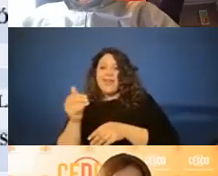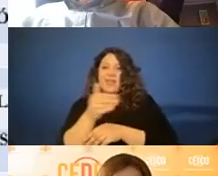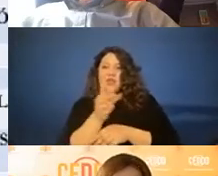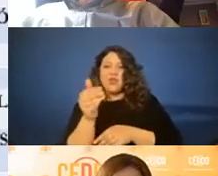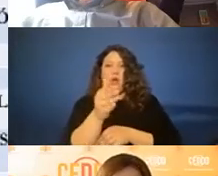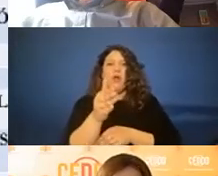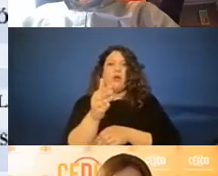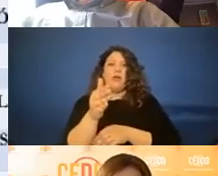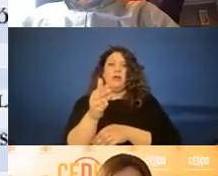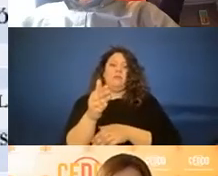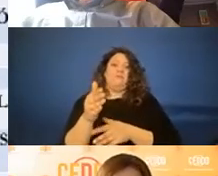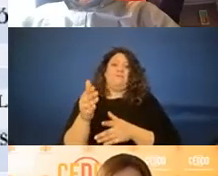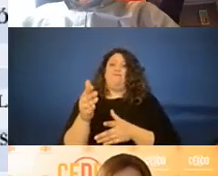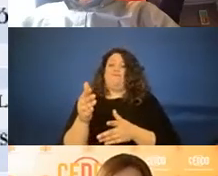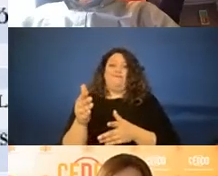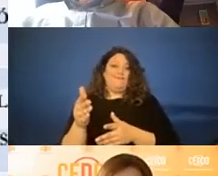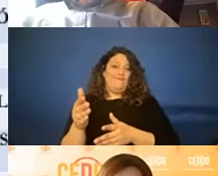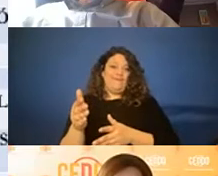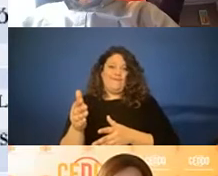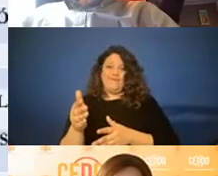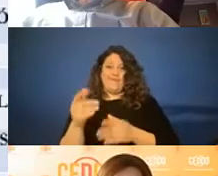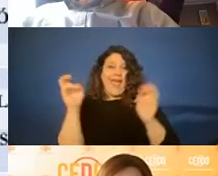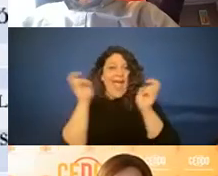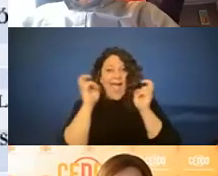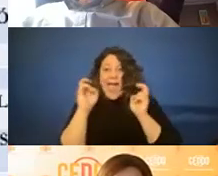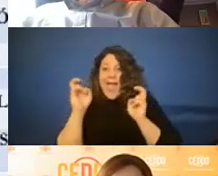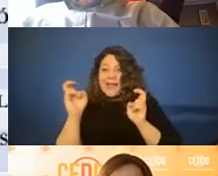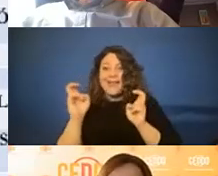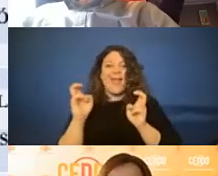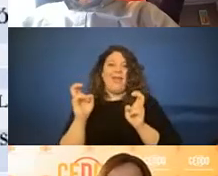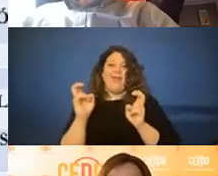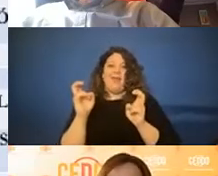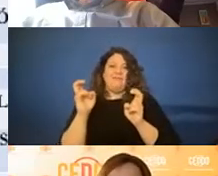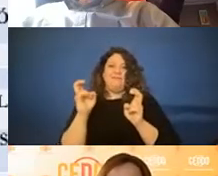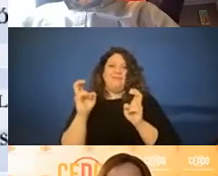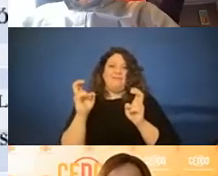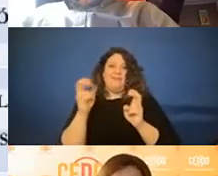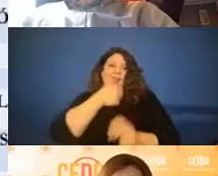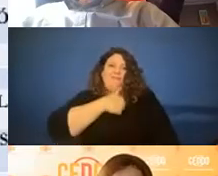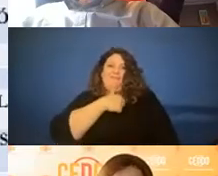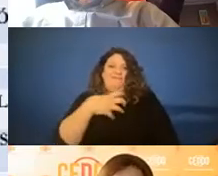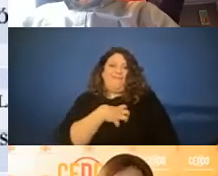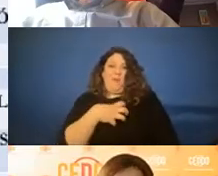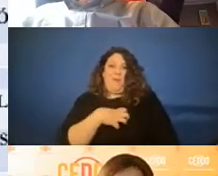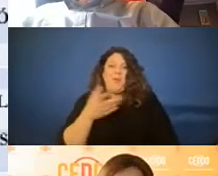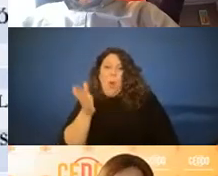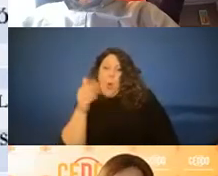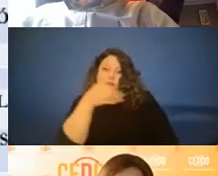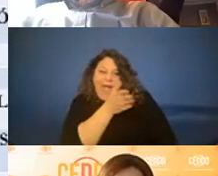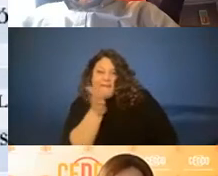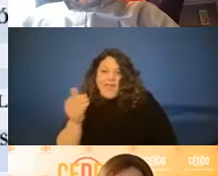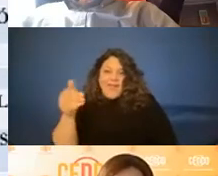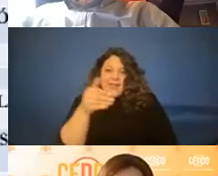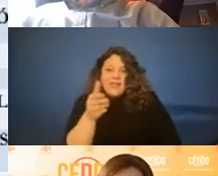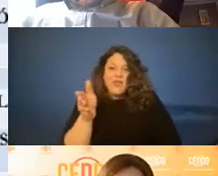puede resolver el estrés que le genera ese laberinto, que es un laberinto espacial.